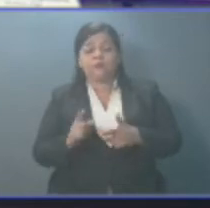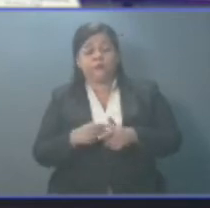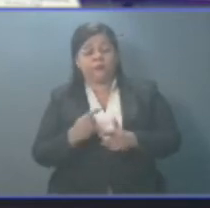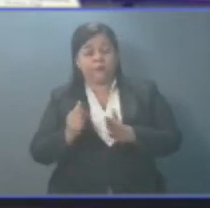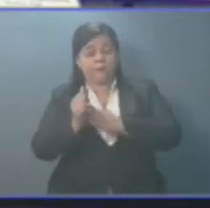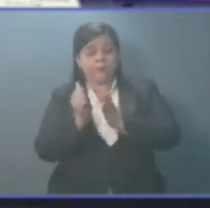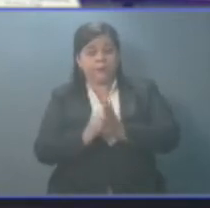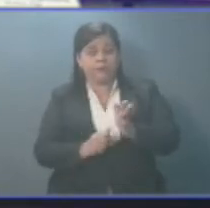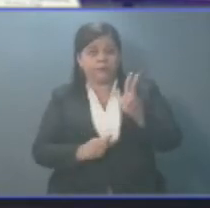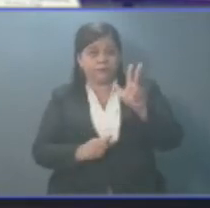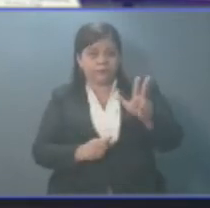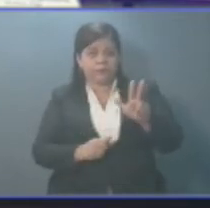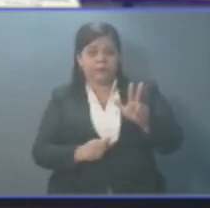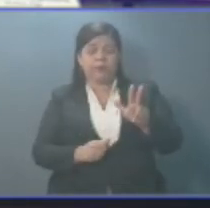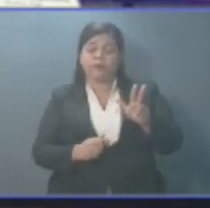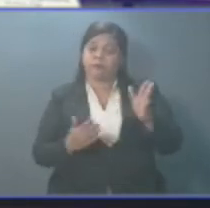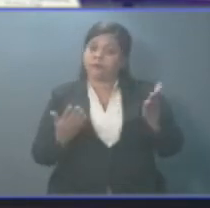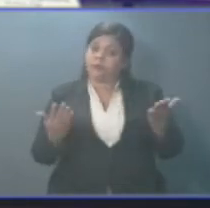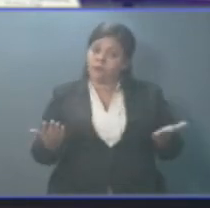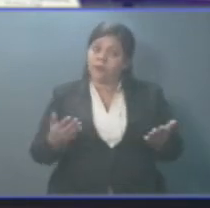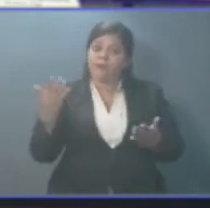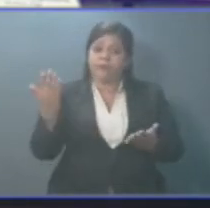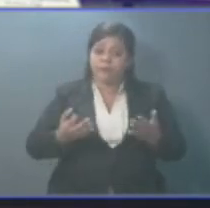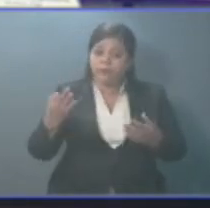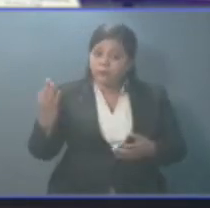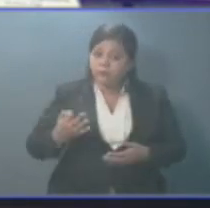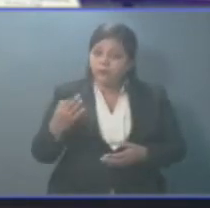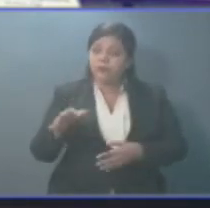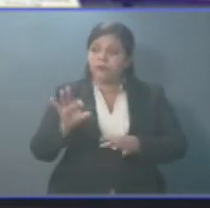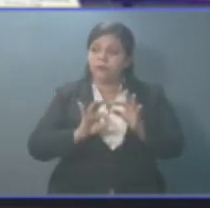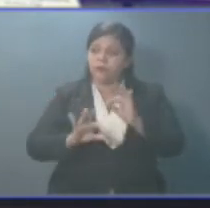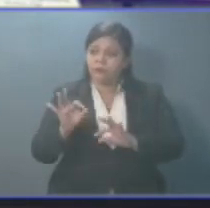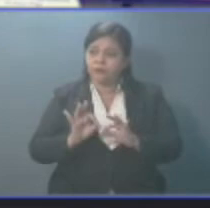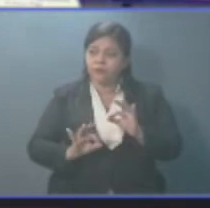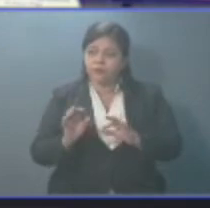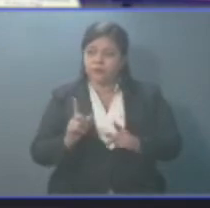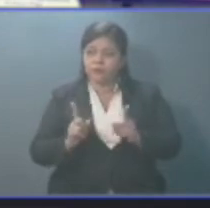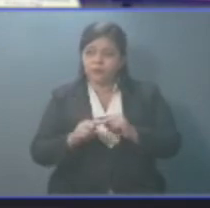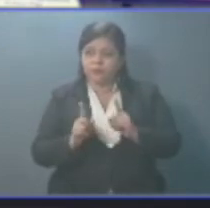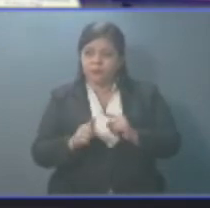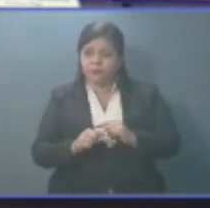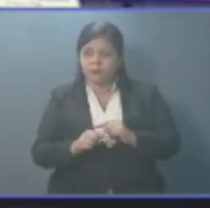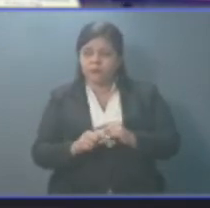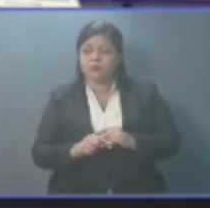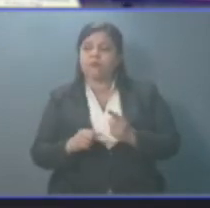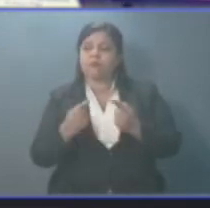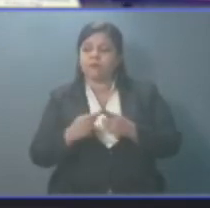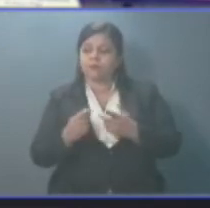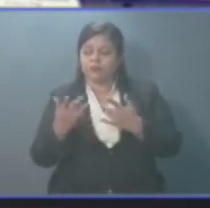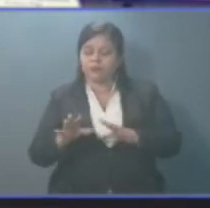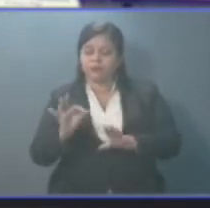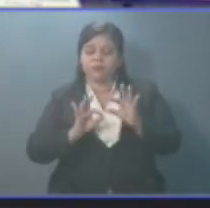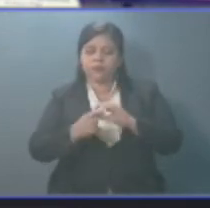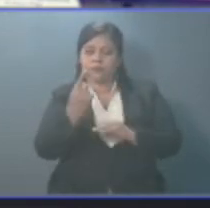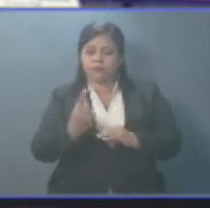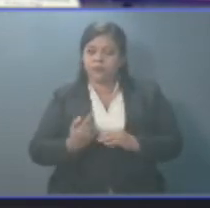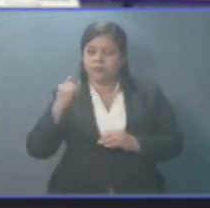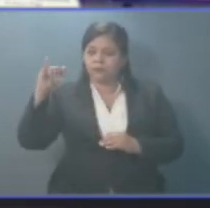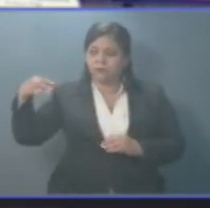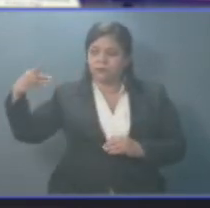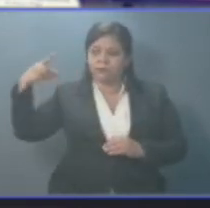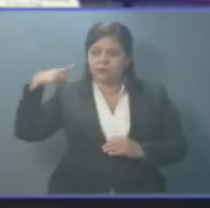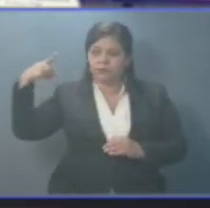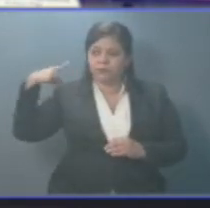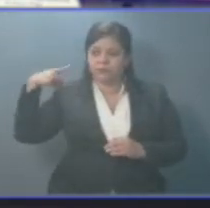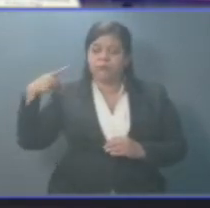3. En caso de ser necesaria alguna sustitución de algún miembro de la junta directiva del